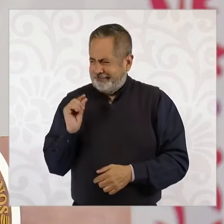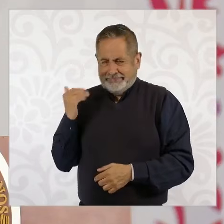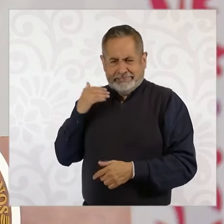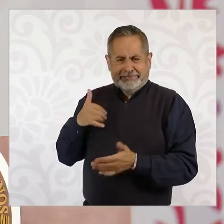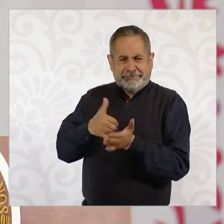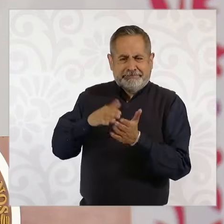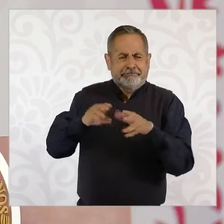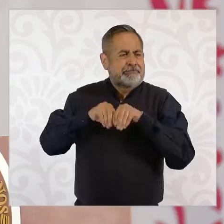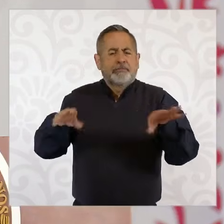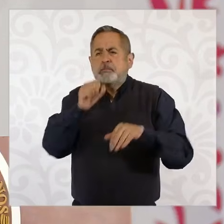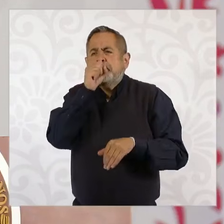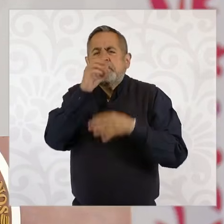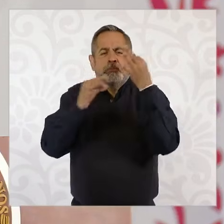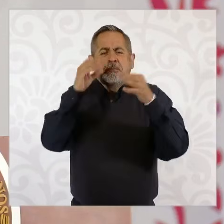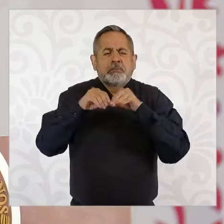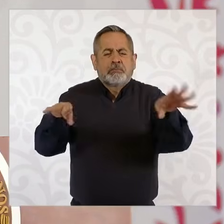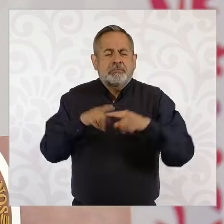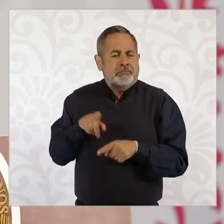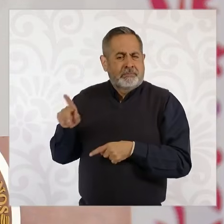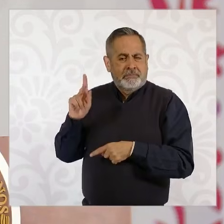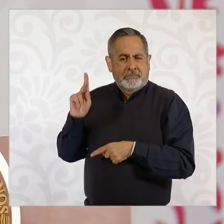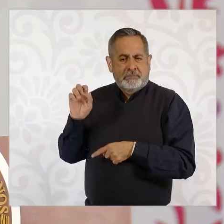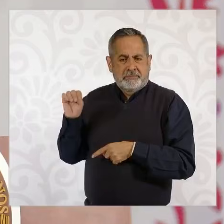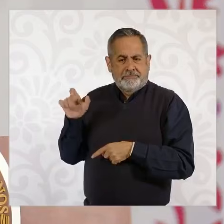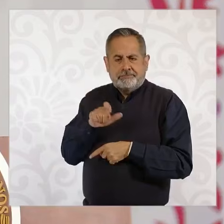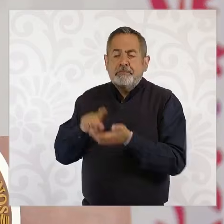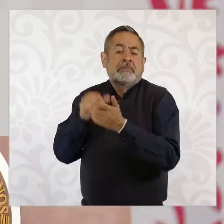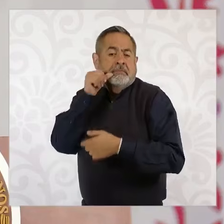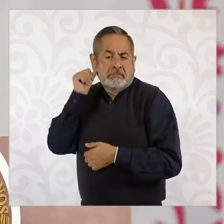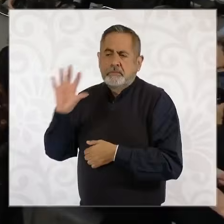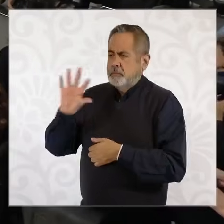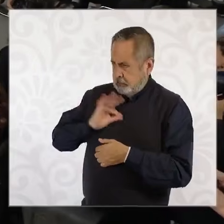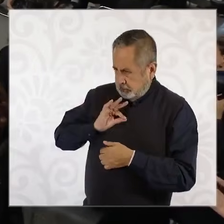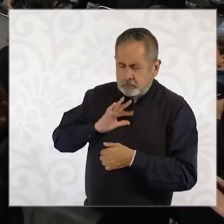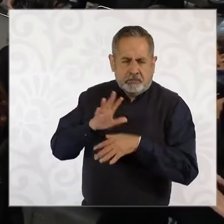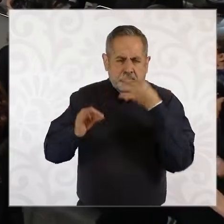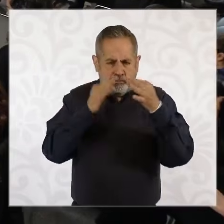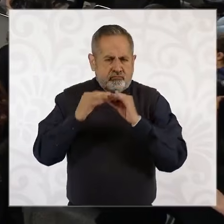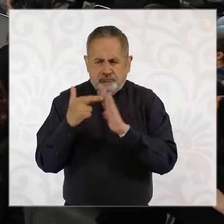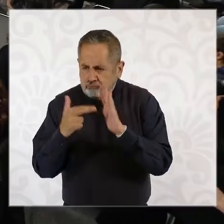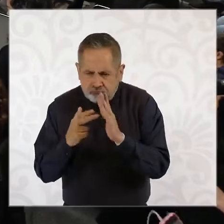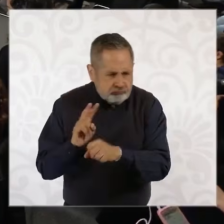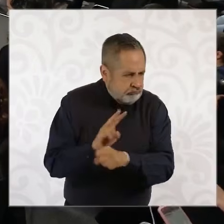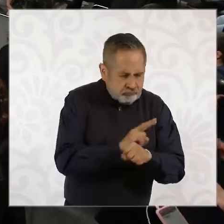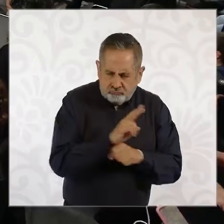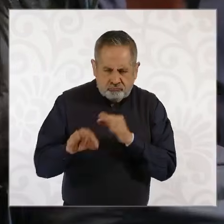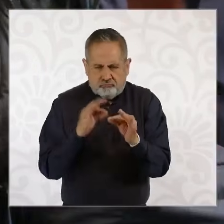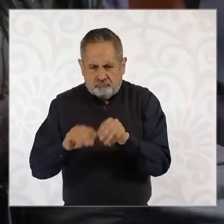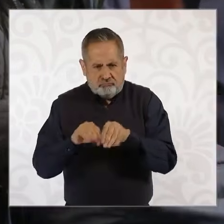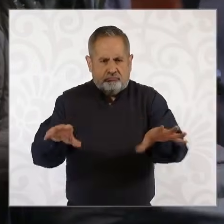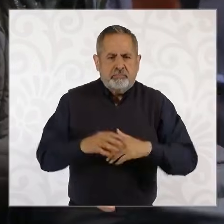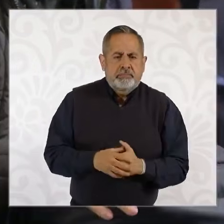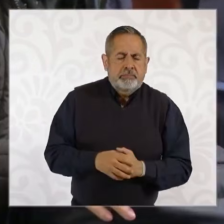y desde ayer en la noche me informaron y salió el comunicado y se hicieron todos los protocolos. Pero todo